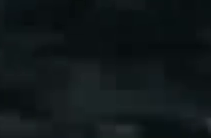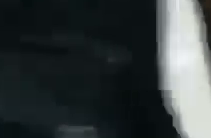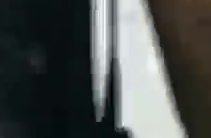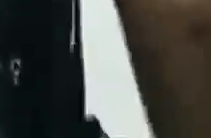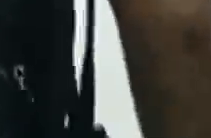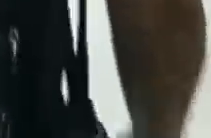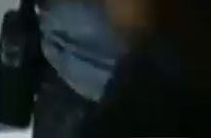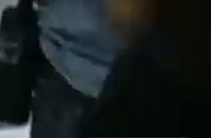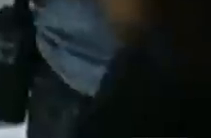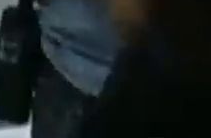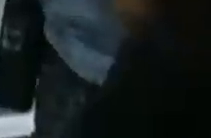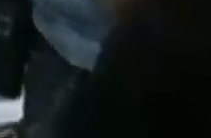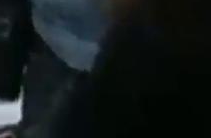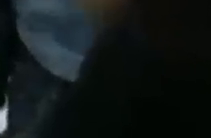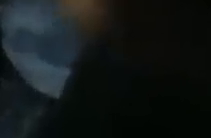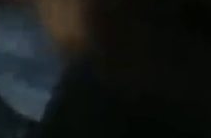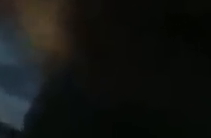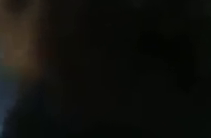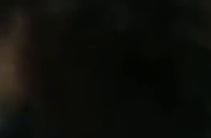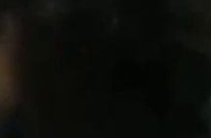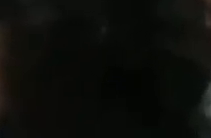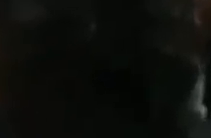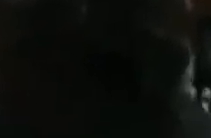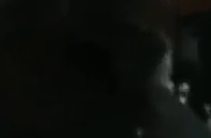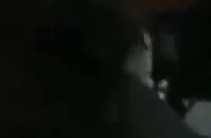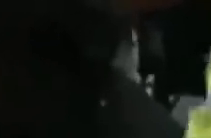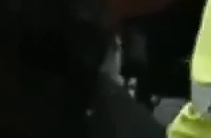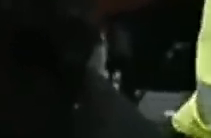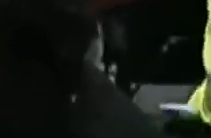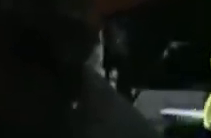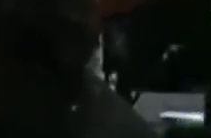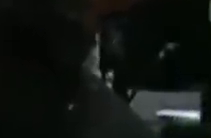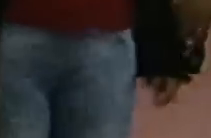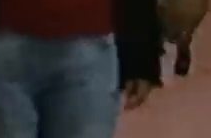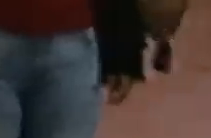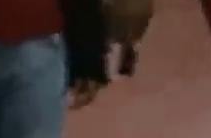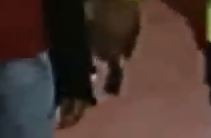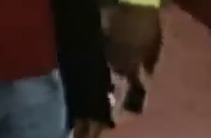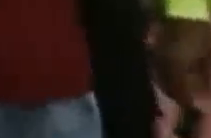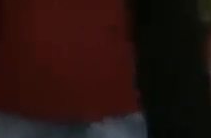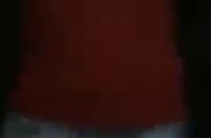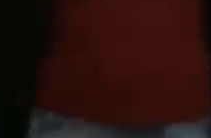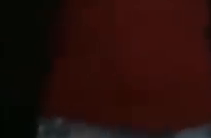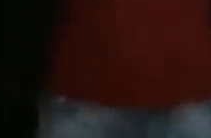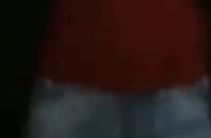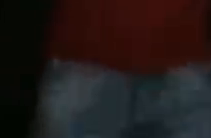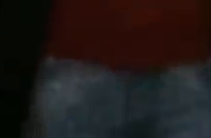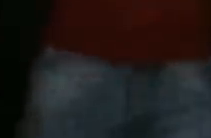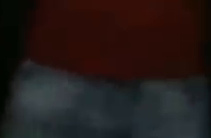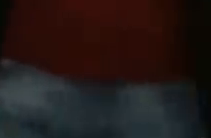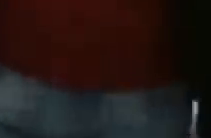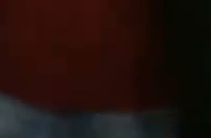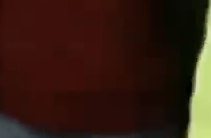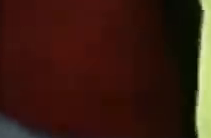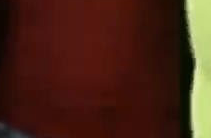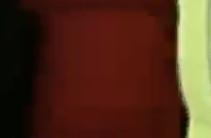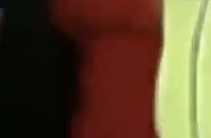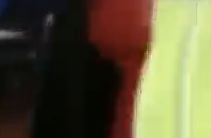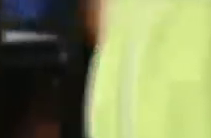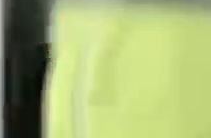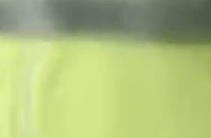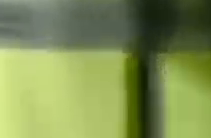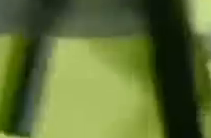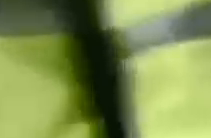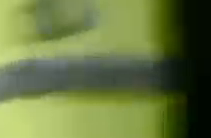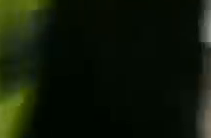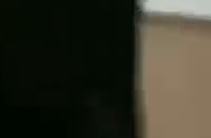y Caitlin, otra joven de 19 años. Ambas mantenían una gran amistad hasta que Caitlin se enteró